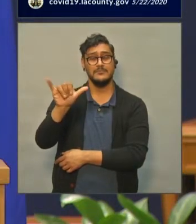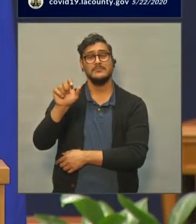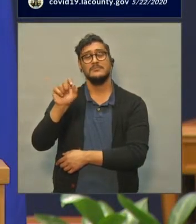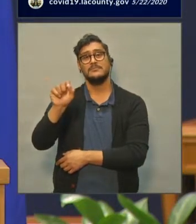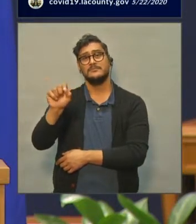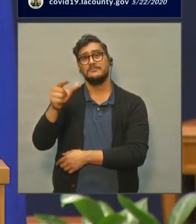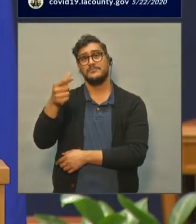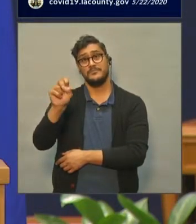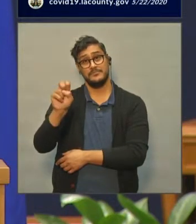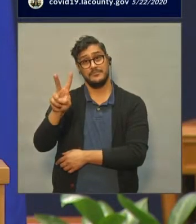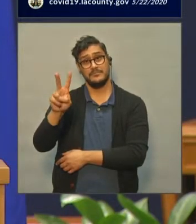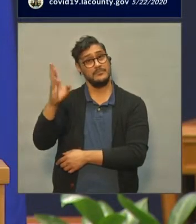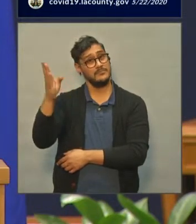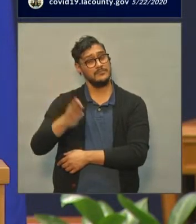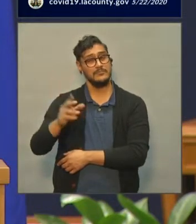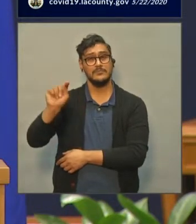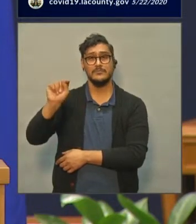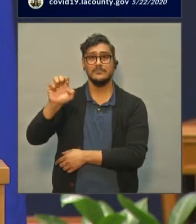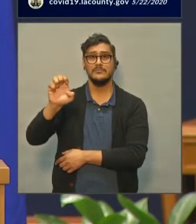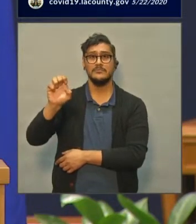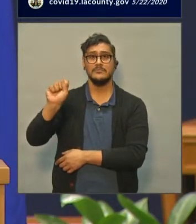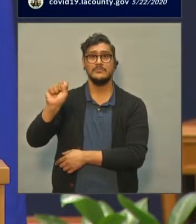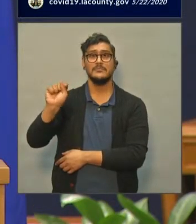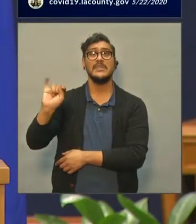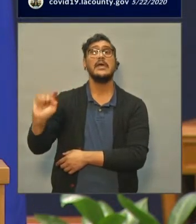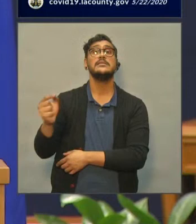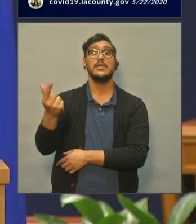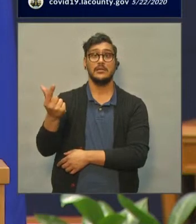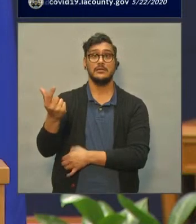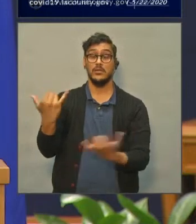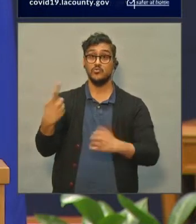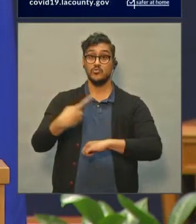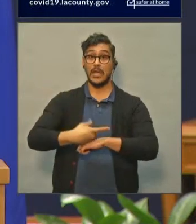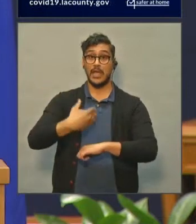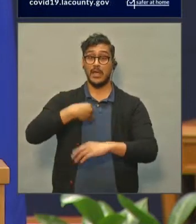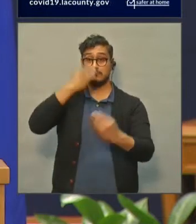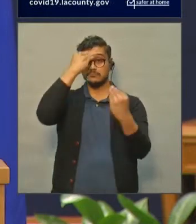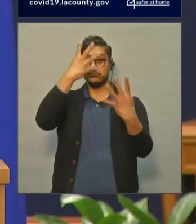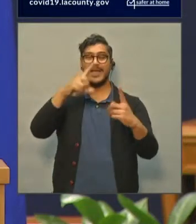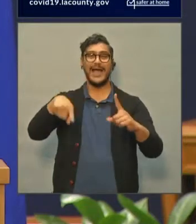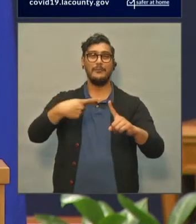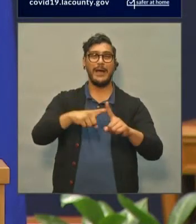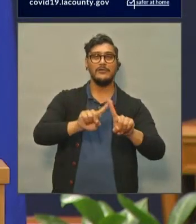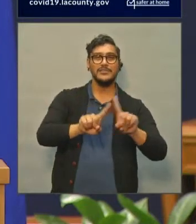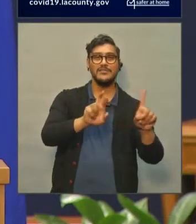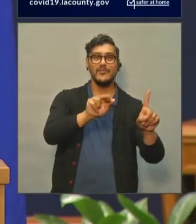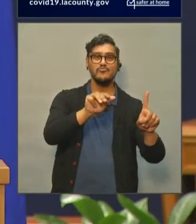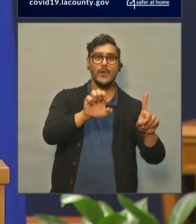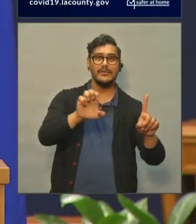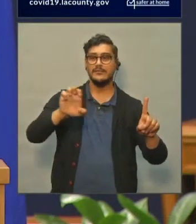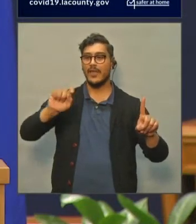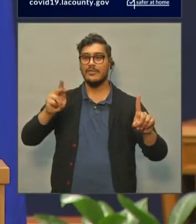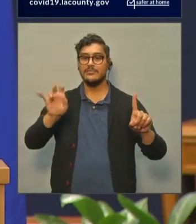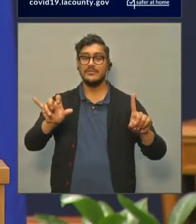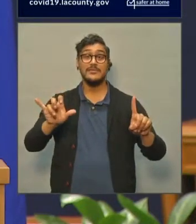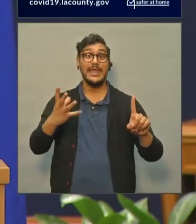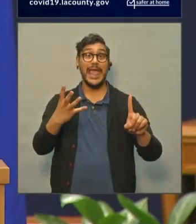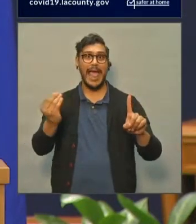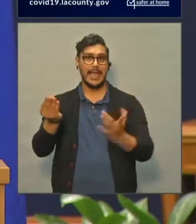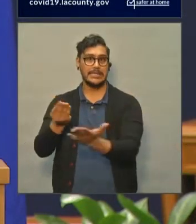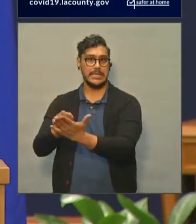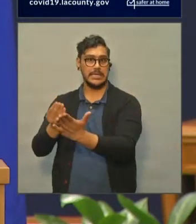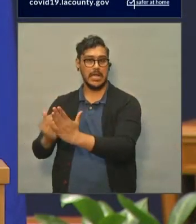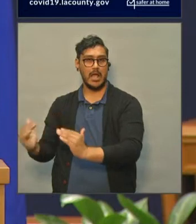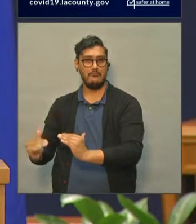www.lacounty.gov/testing. Hoy tenemos una actualización sobre las tasas de raza, etnicidad y nivel de ingresos que